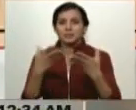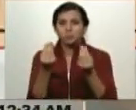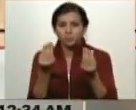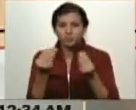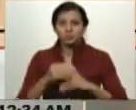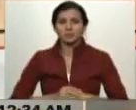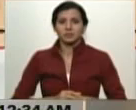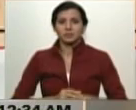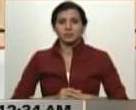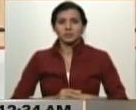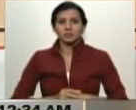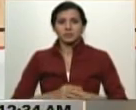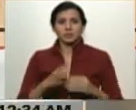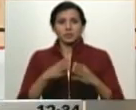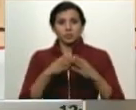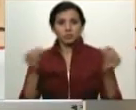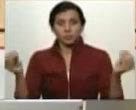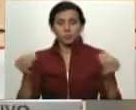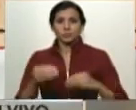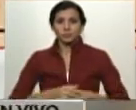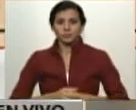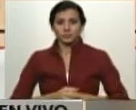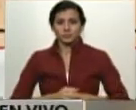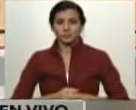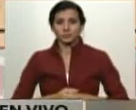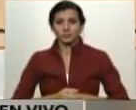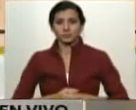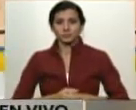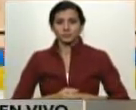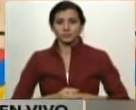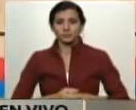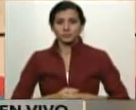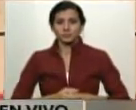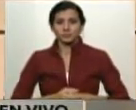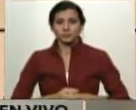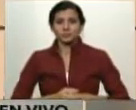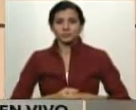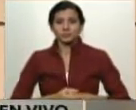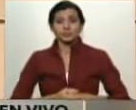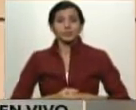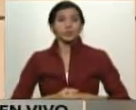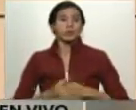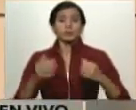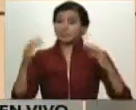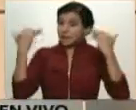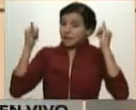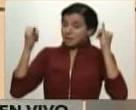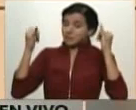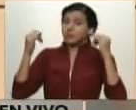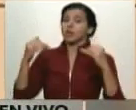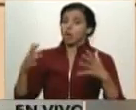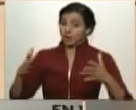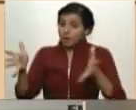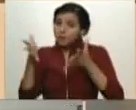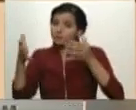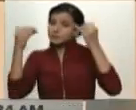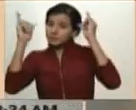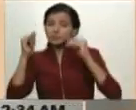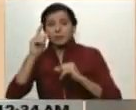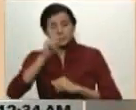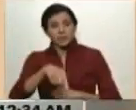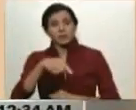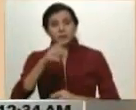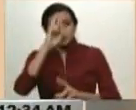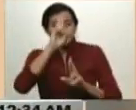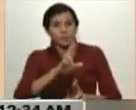y les deseamos a todos que celebren, y los que han perdido también, en respeto por los que